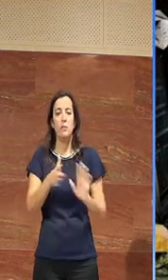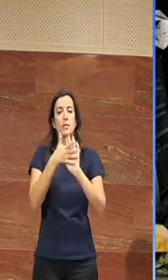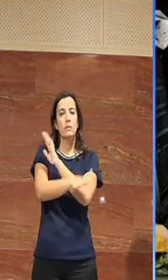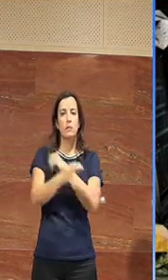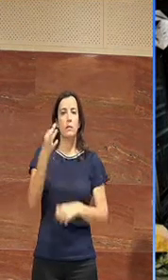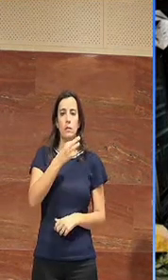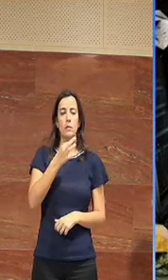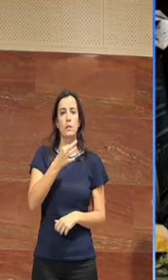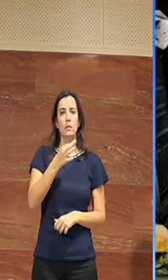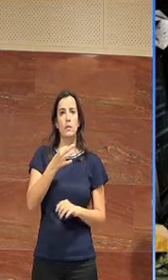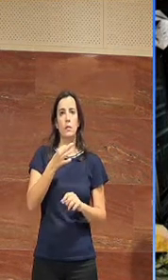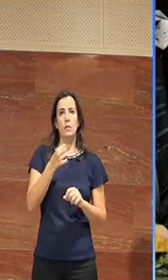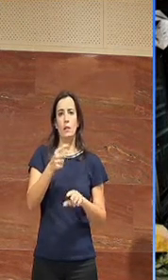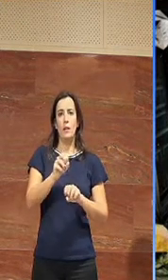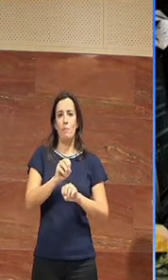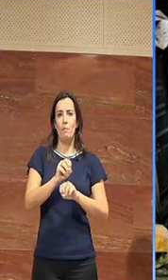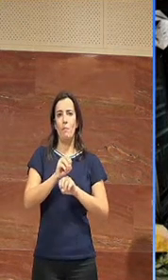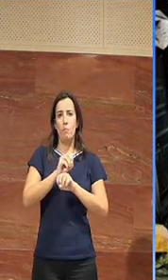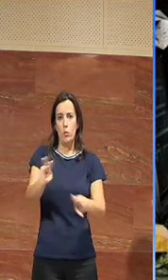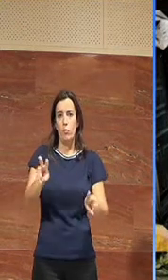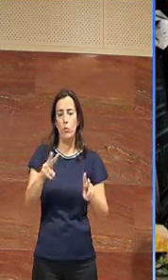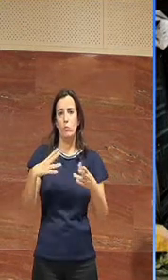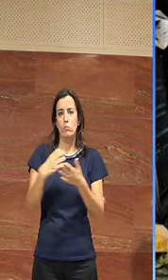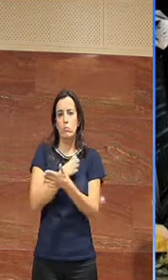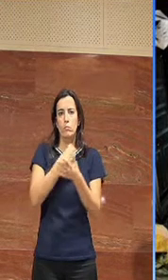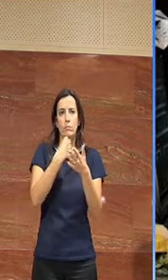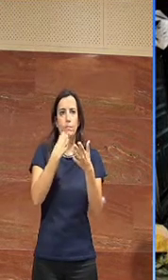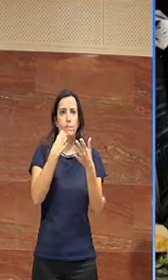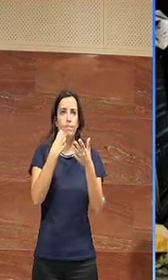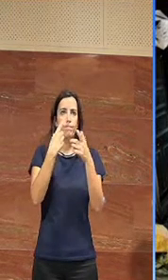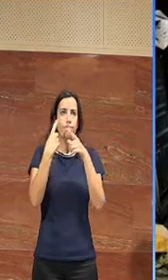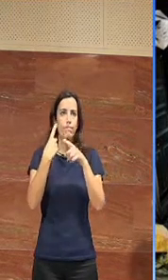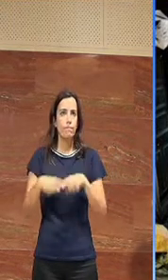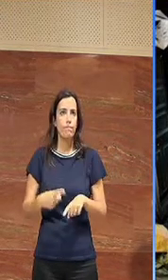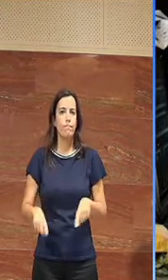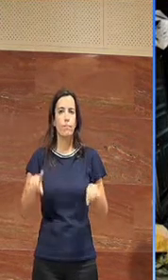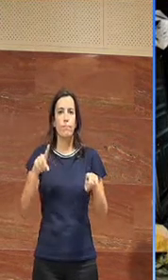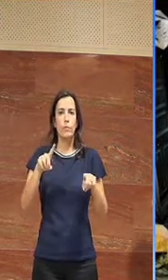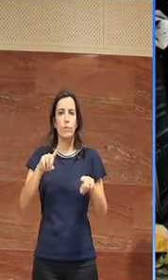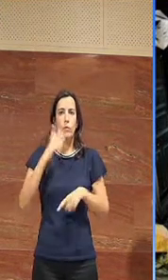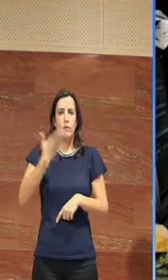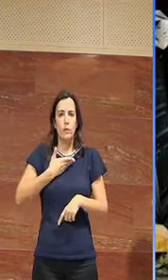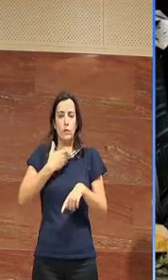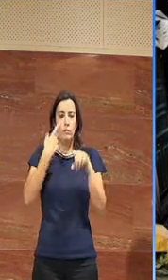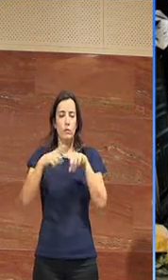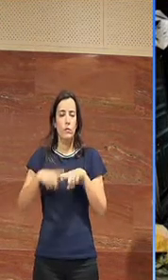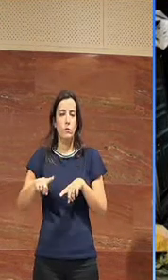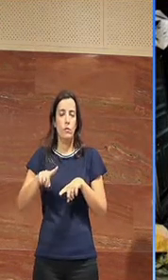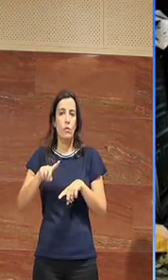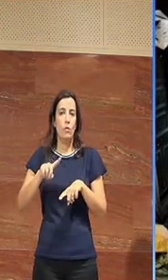es incrementar en gran medida todo lo que son los daños derivados